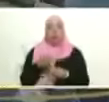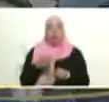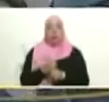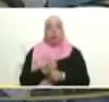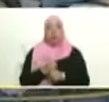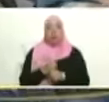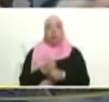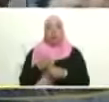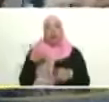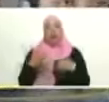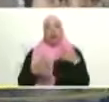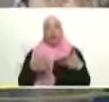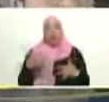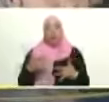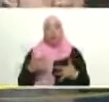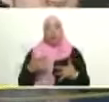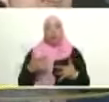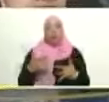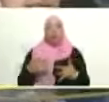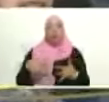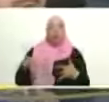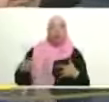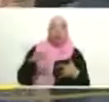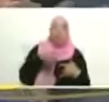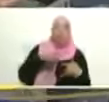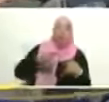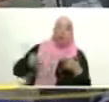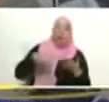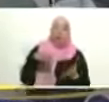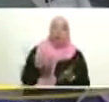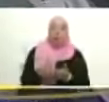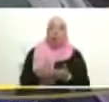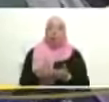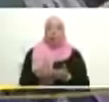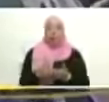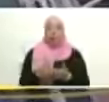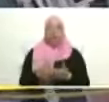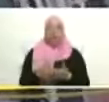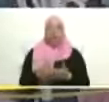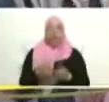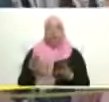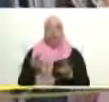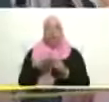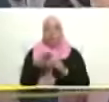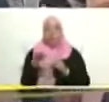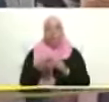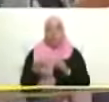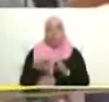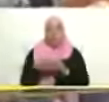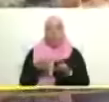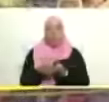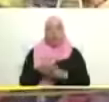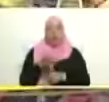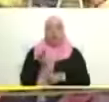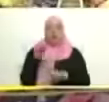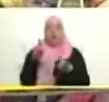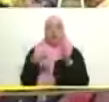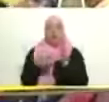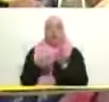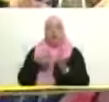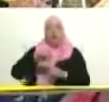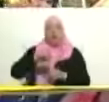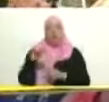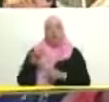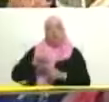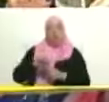Hay que articularse bien a nivel estatal, nacional y a nivel municipal, 16.000 policías